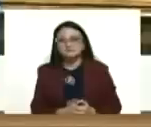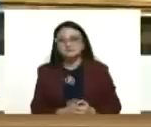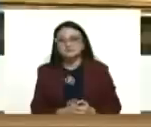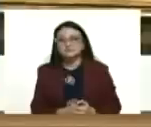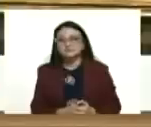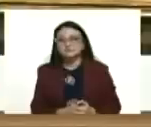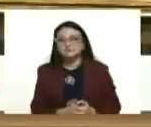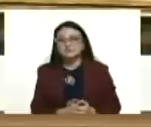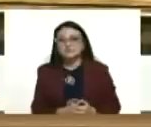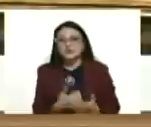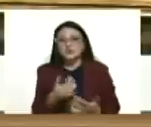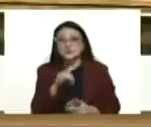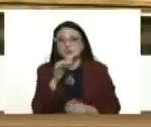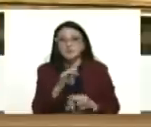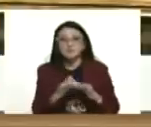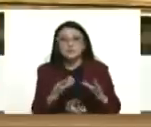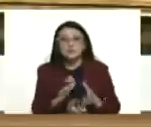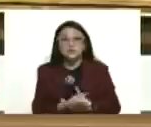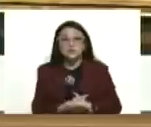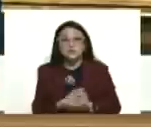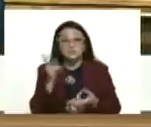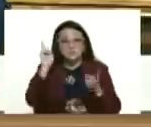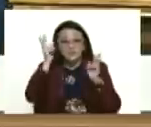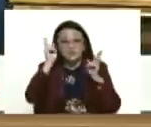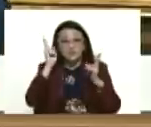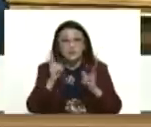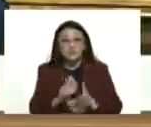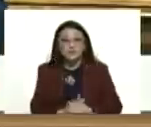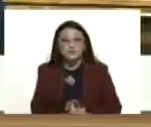Es que también tiene mala suerte ese pendejo.